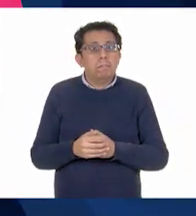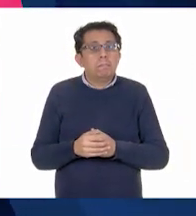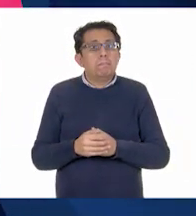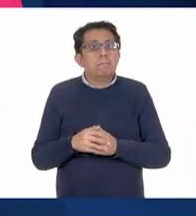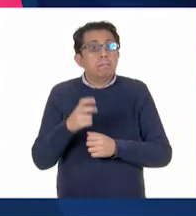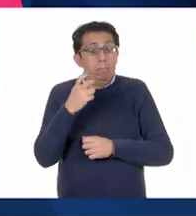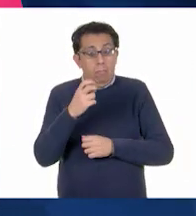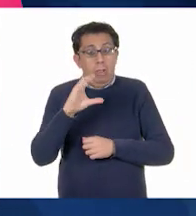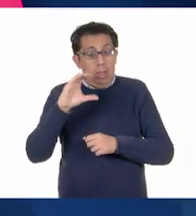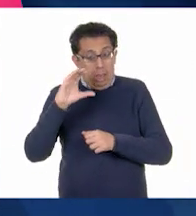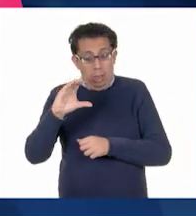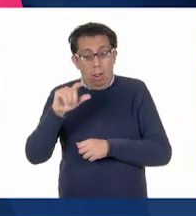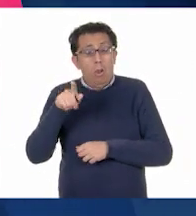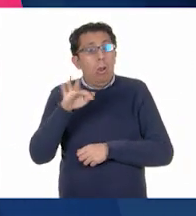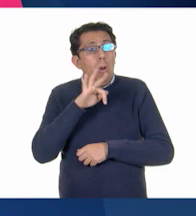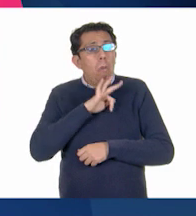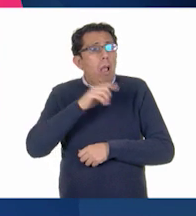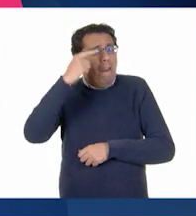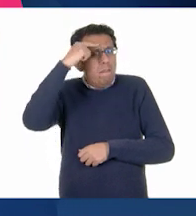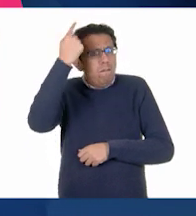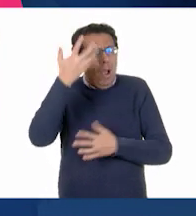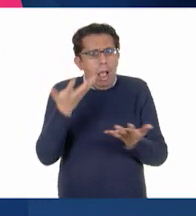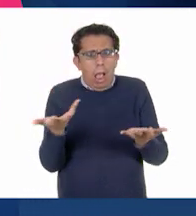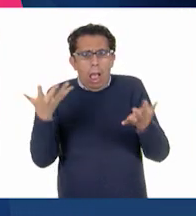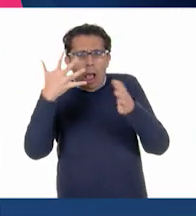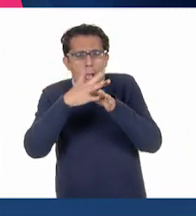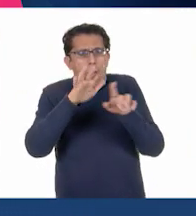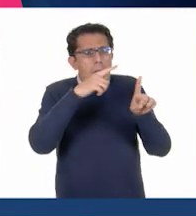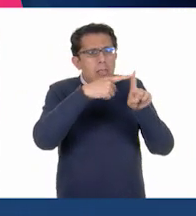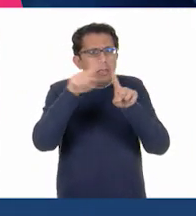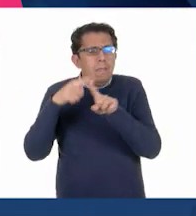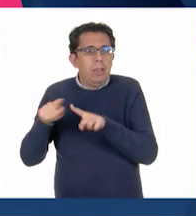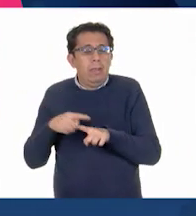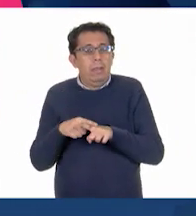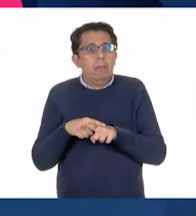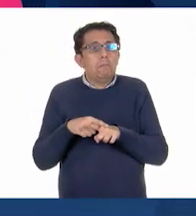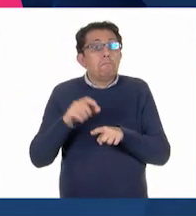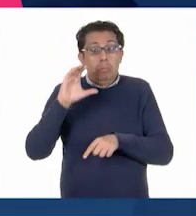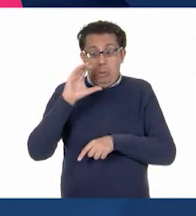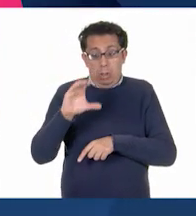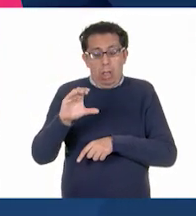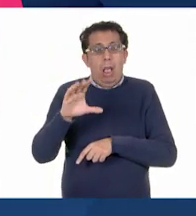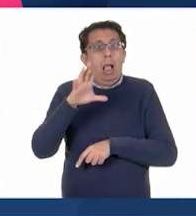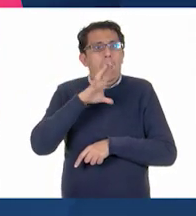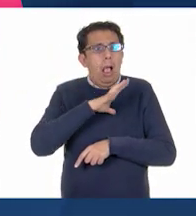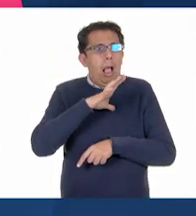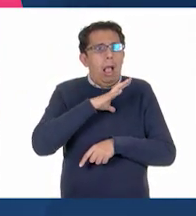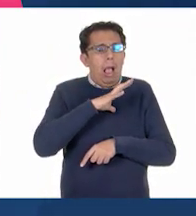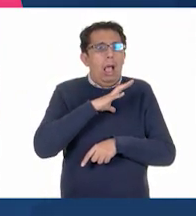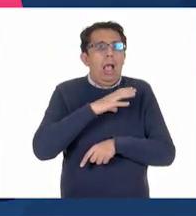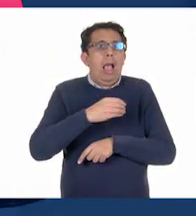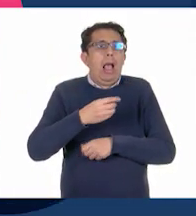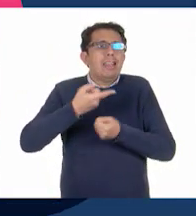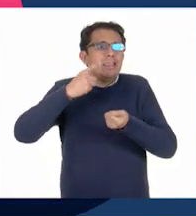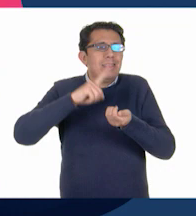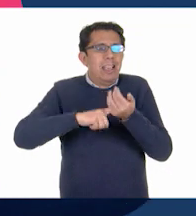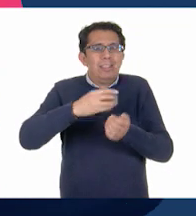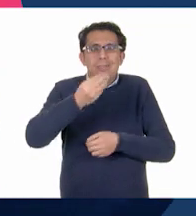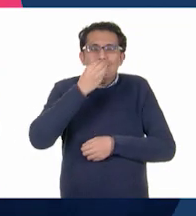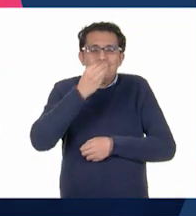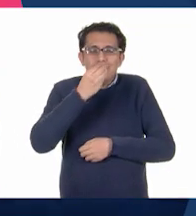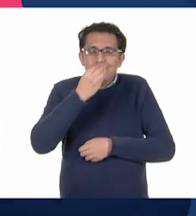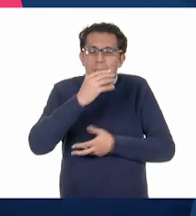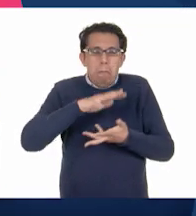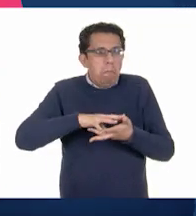Por su gran capacidad para combinarse con otros elementos químicos, el carbono se encuentra presente en la mayoría de los alimentos que consumimos,